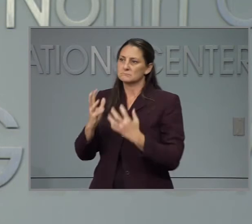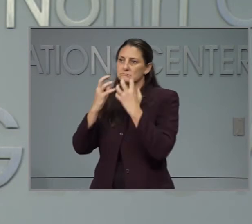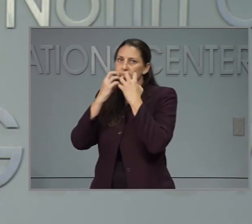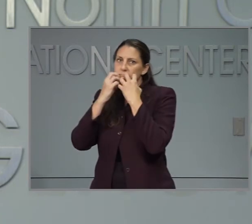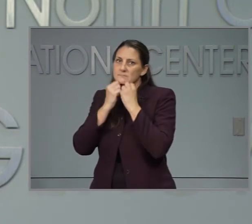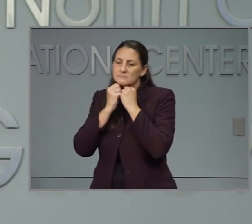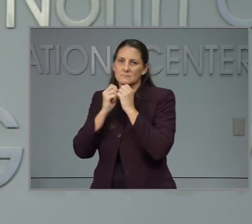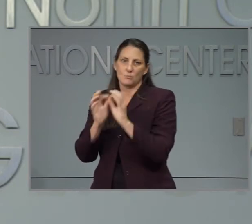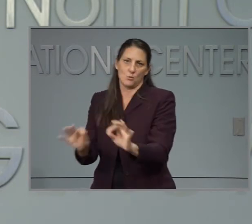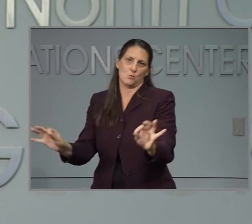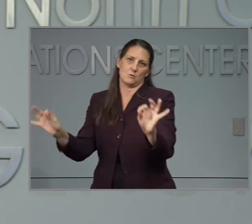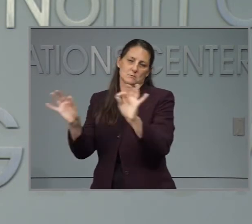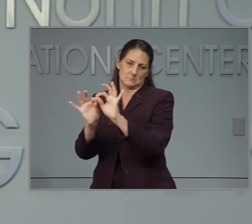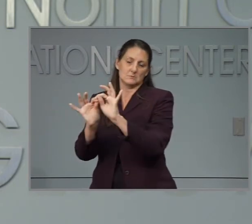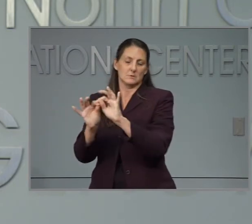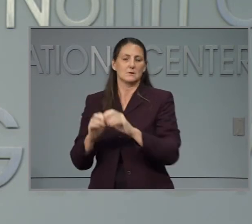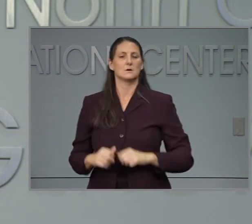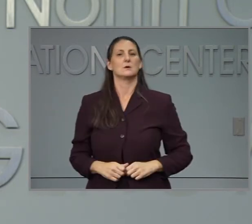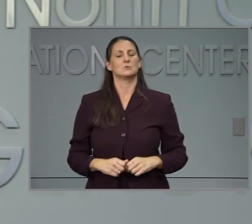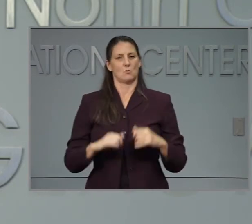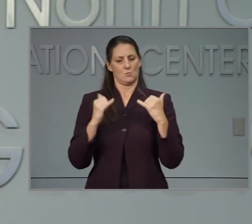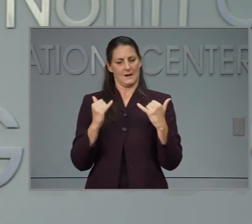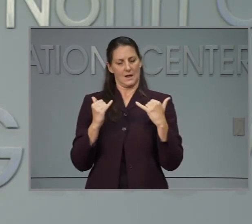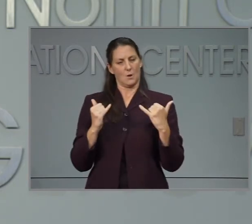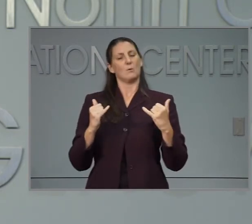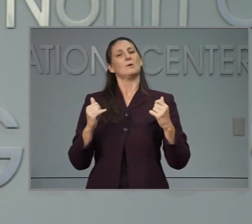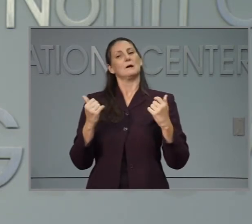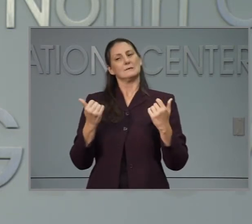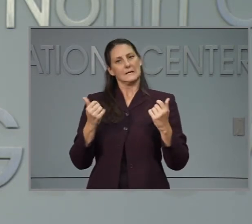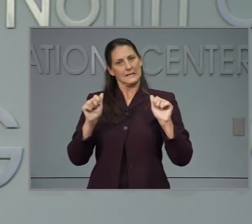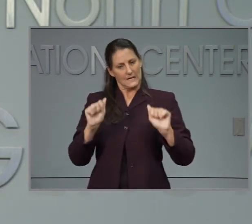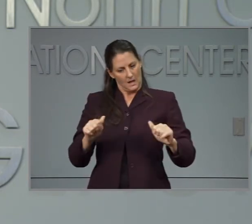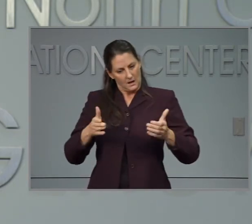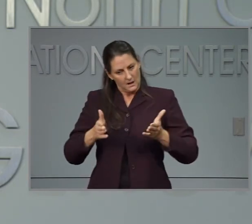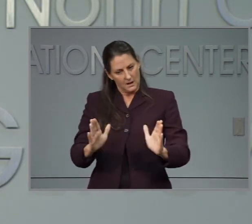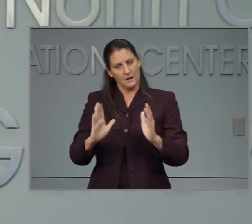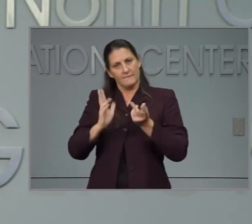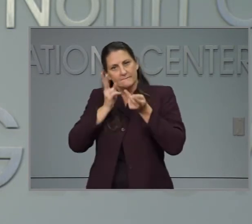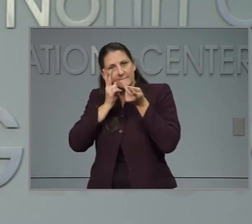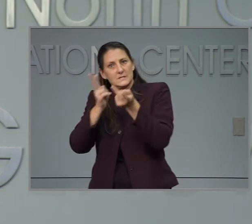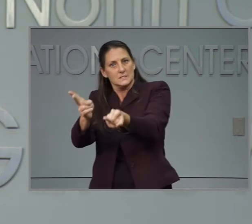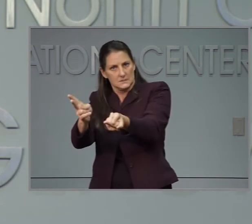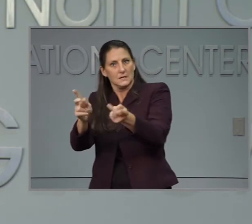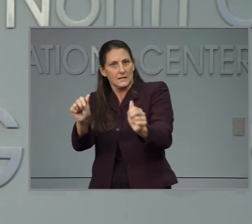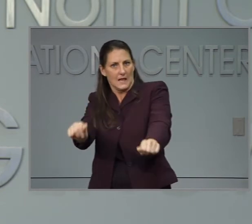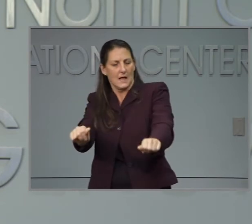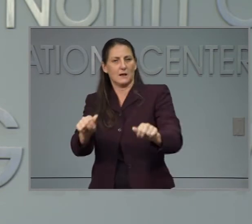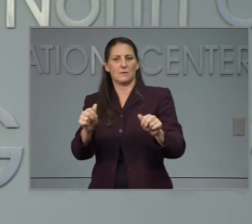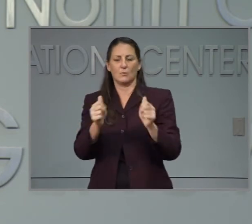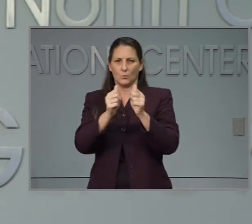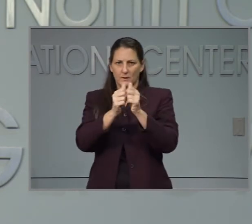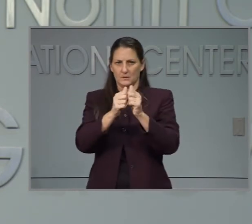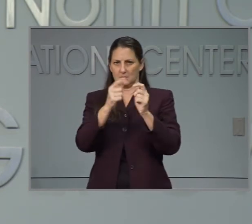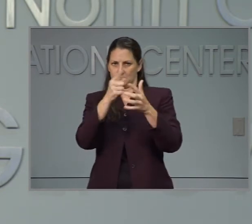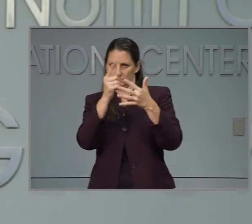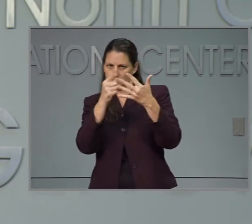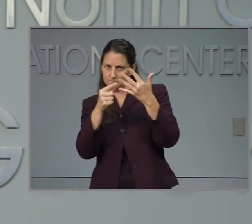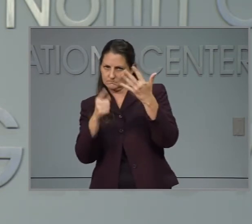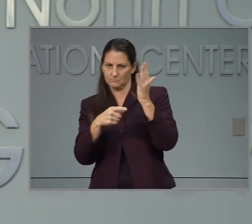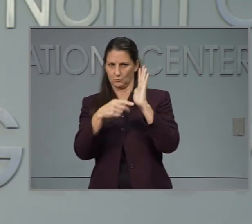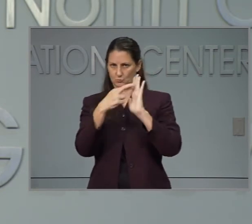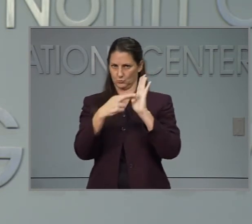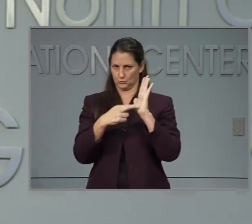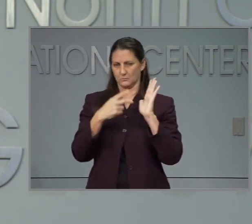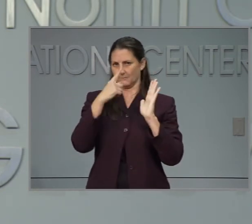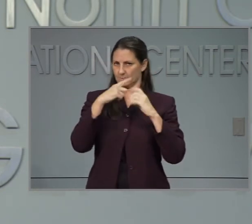los pasos específicos que se van a tomar para poder tener visitas al aire libre, para que las personas se puedan ver de una